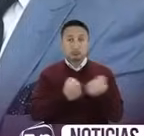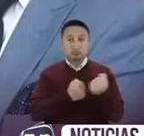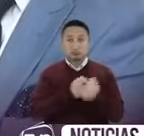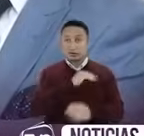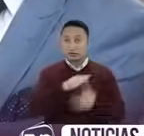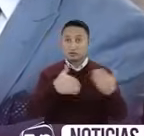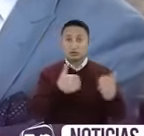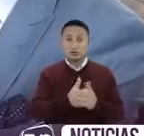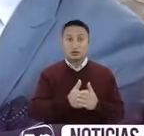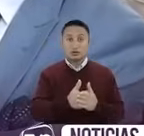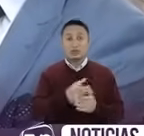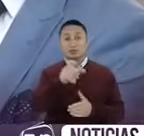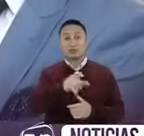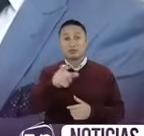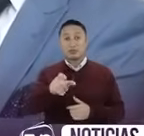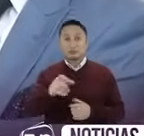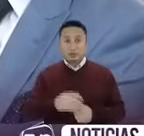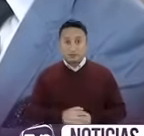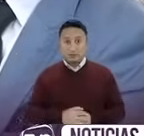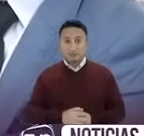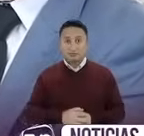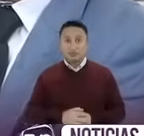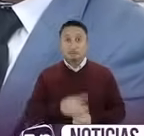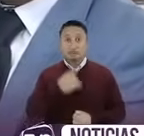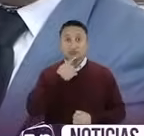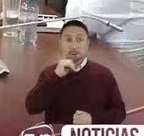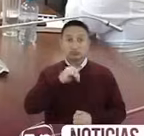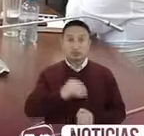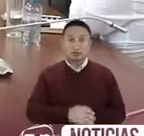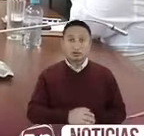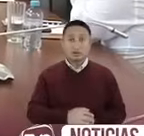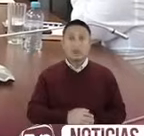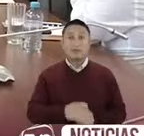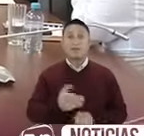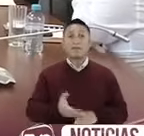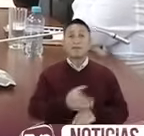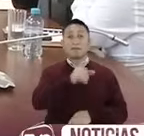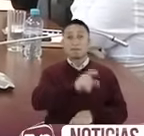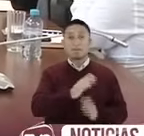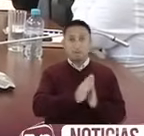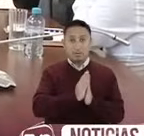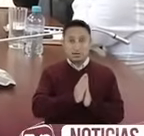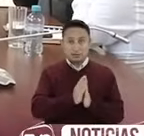los legisladores, quienes, en atención a los demandantes, llamarán a